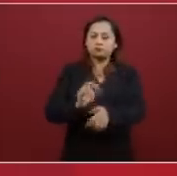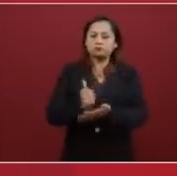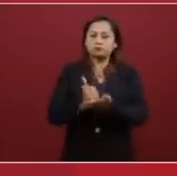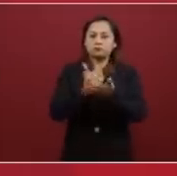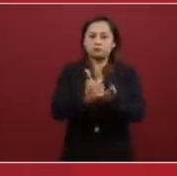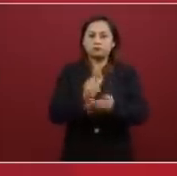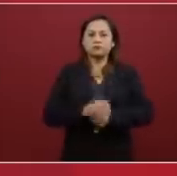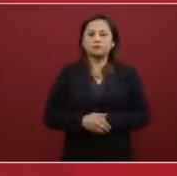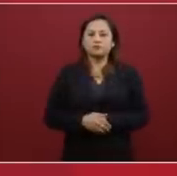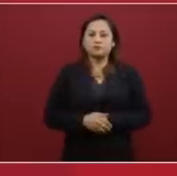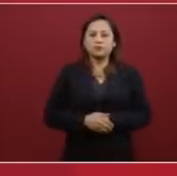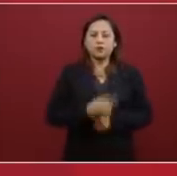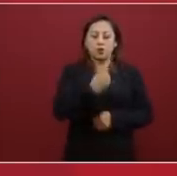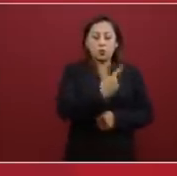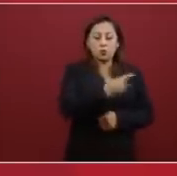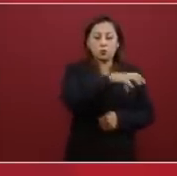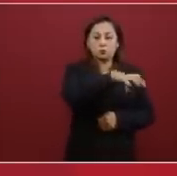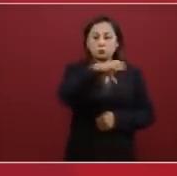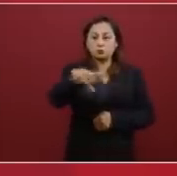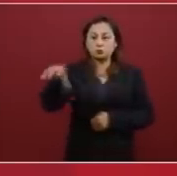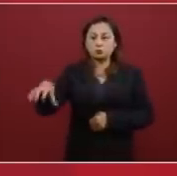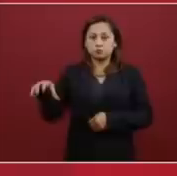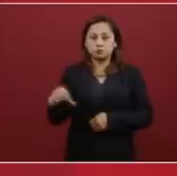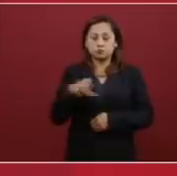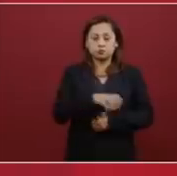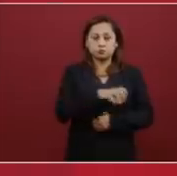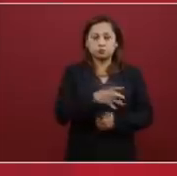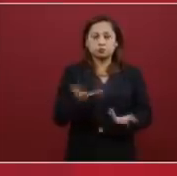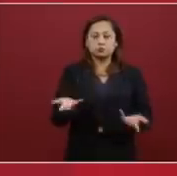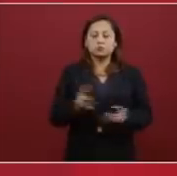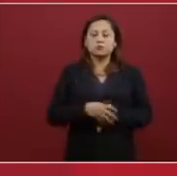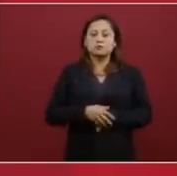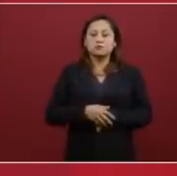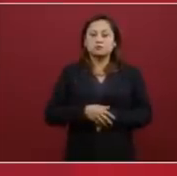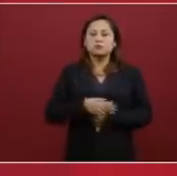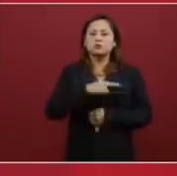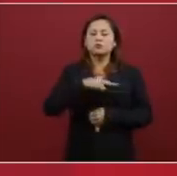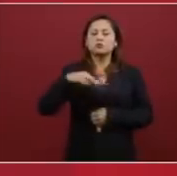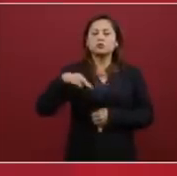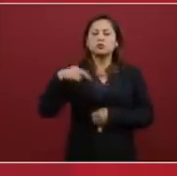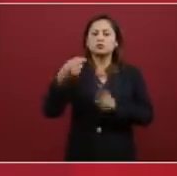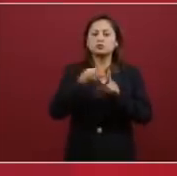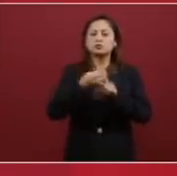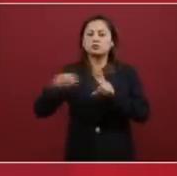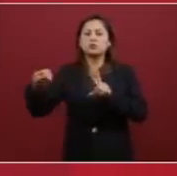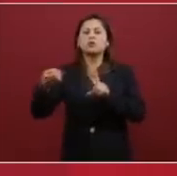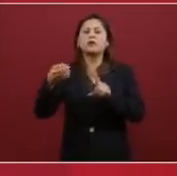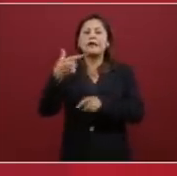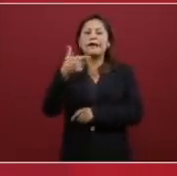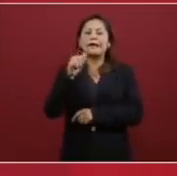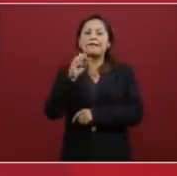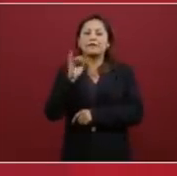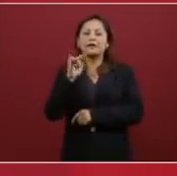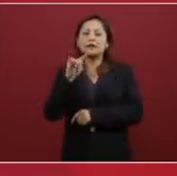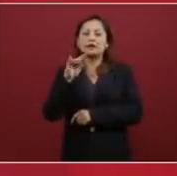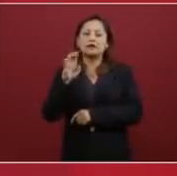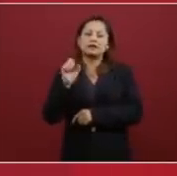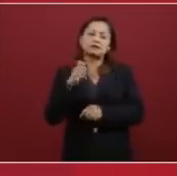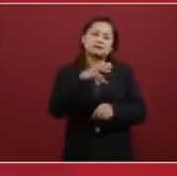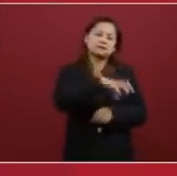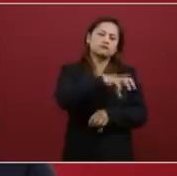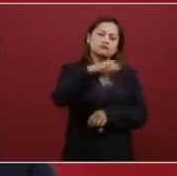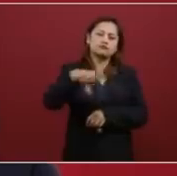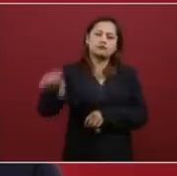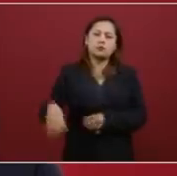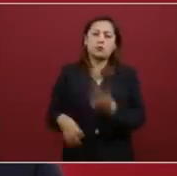uno por gabinete. Nosotros estamos organizados por gabinetes, son cuatro